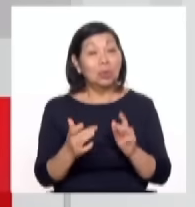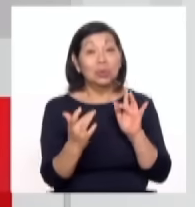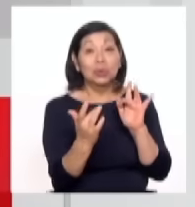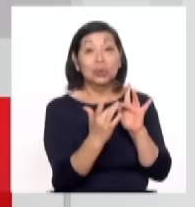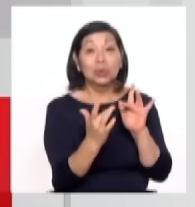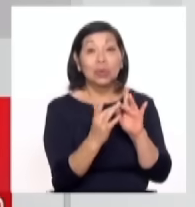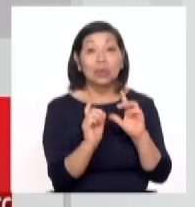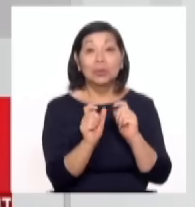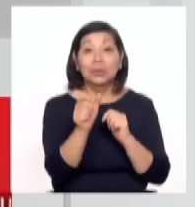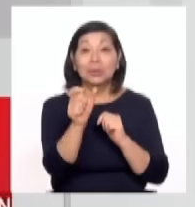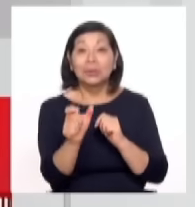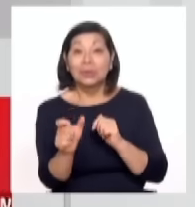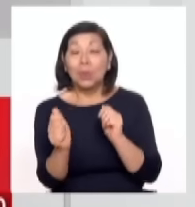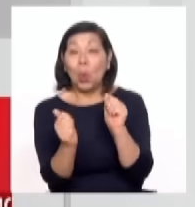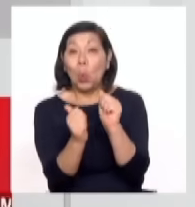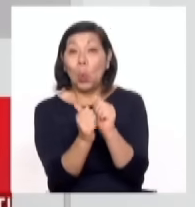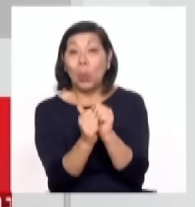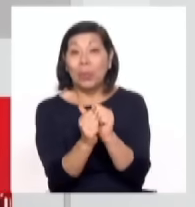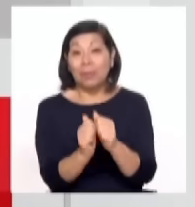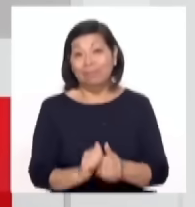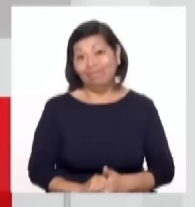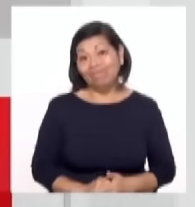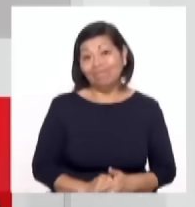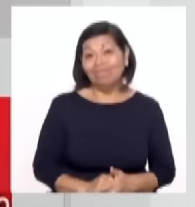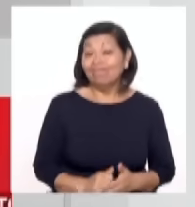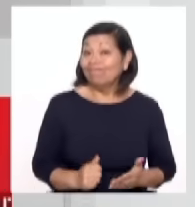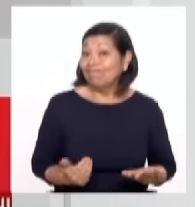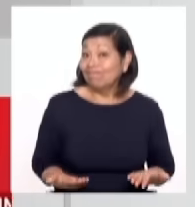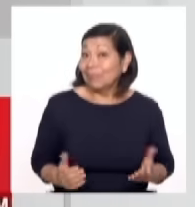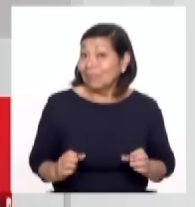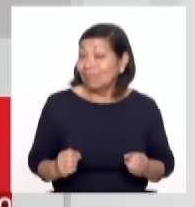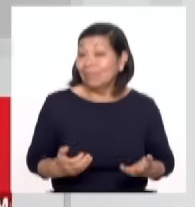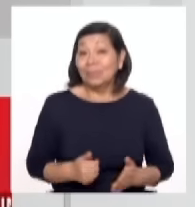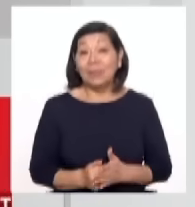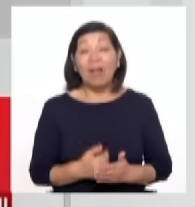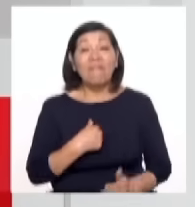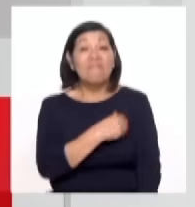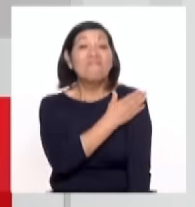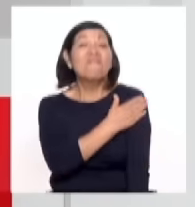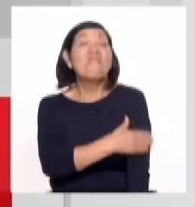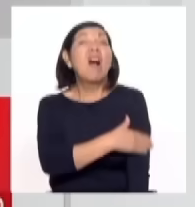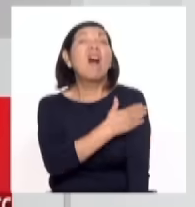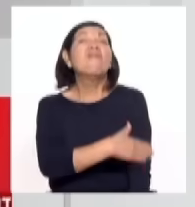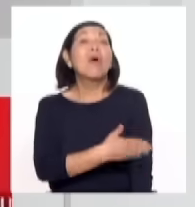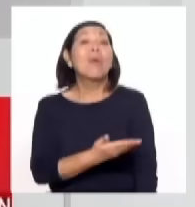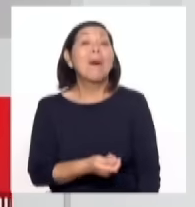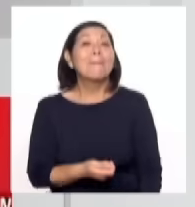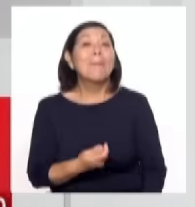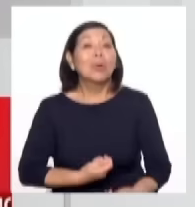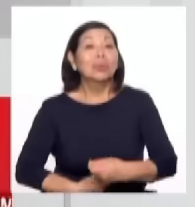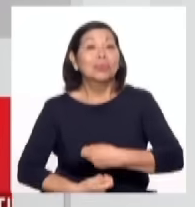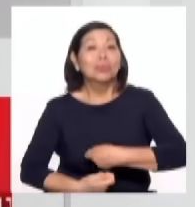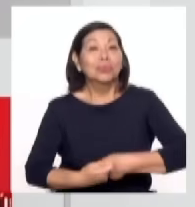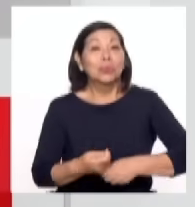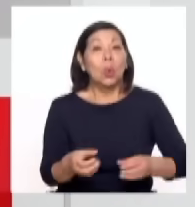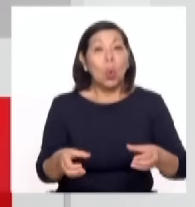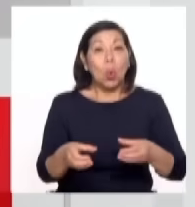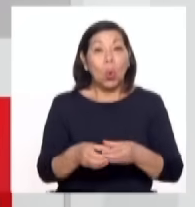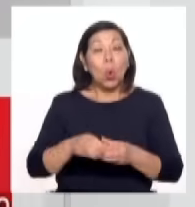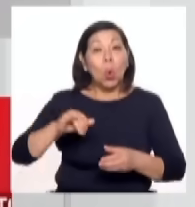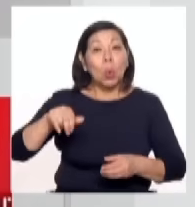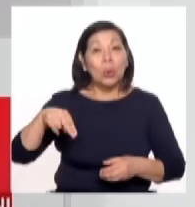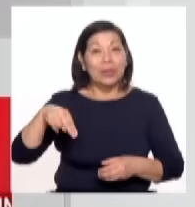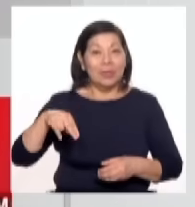con congresistas de la República para poder favorecer la remoción de los integrantes de la Junta